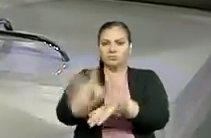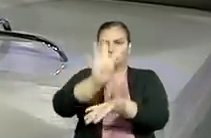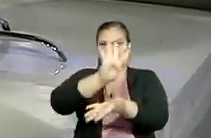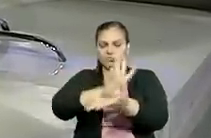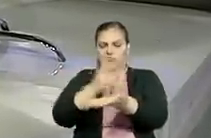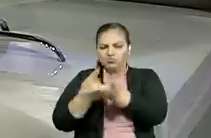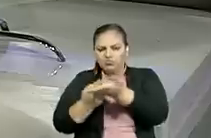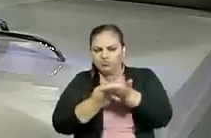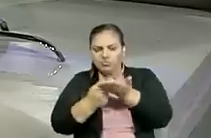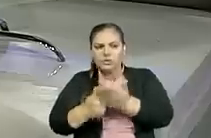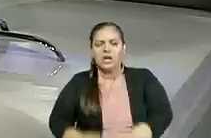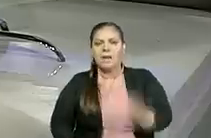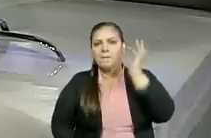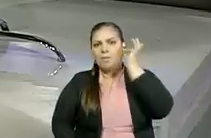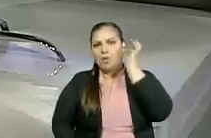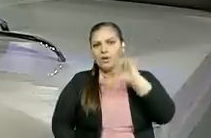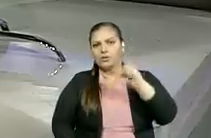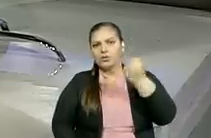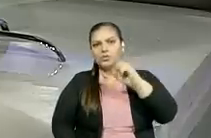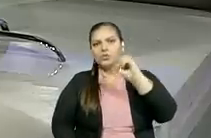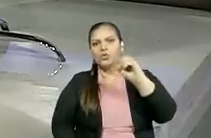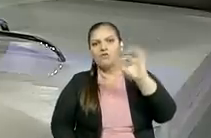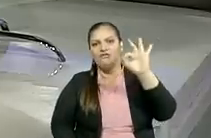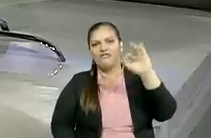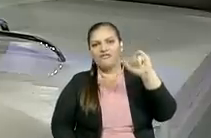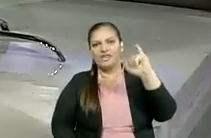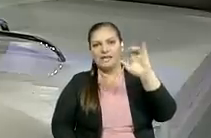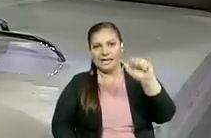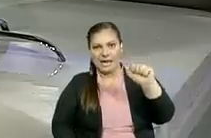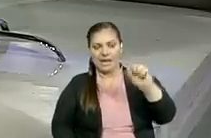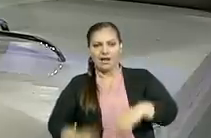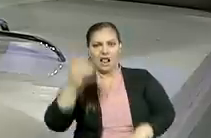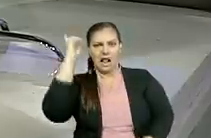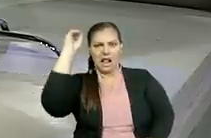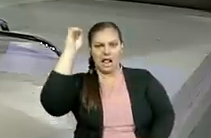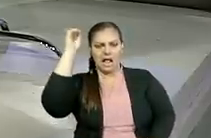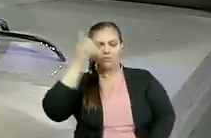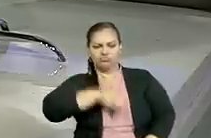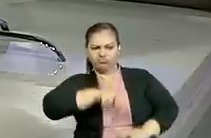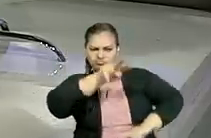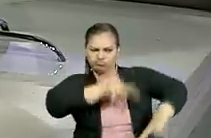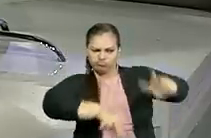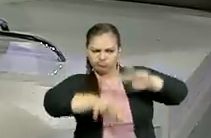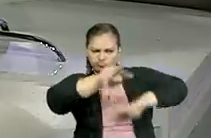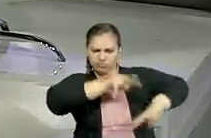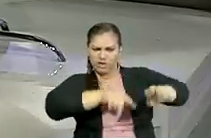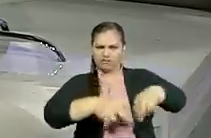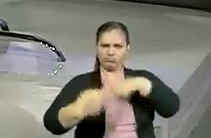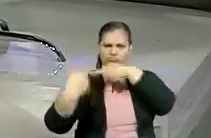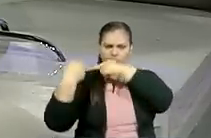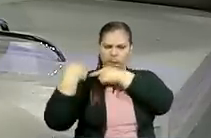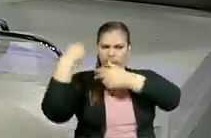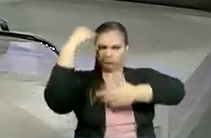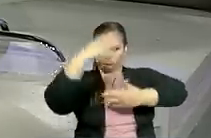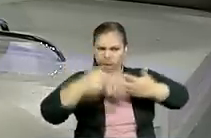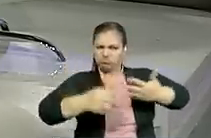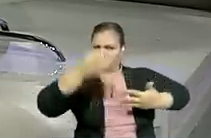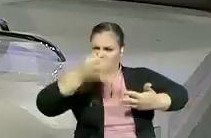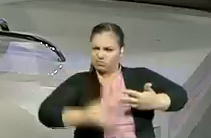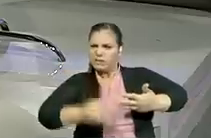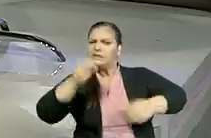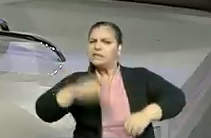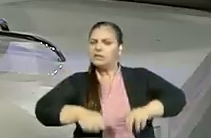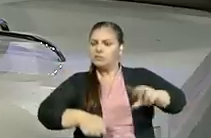Asamblea Nacional investigará a la asambleísta Sofía Espín por incompatibilidad de funciones.